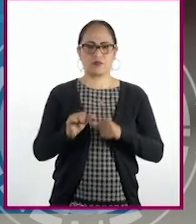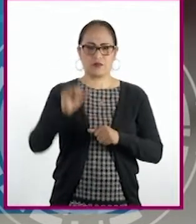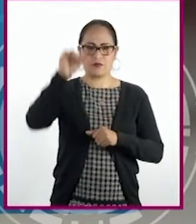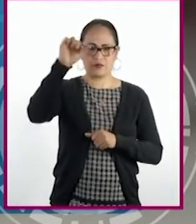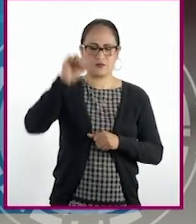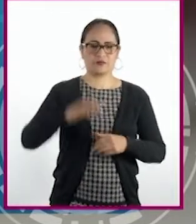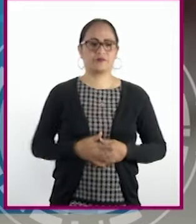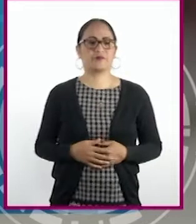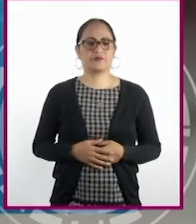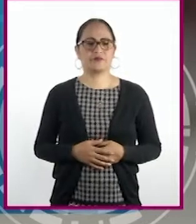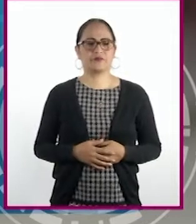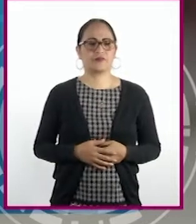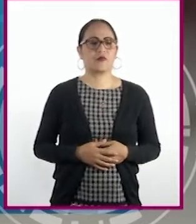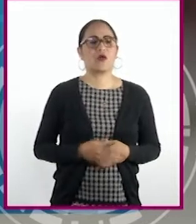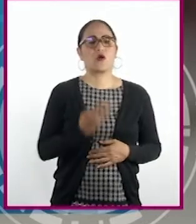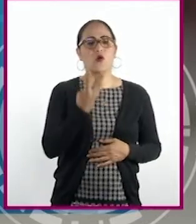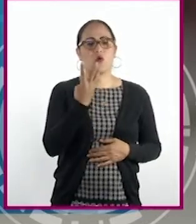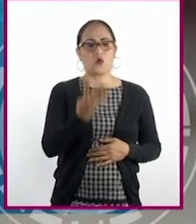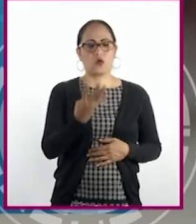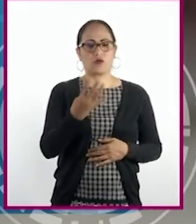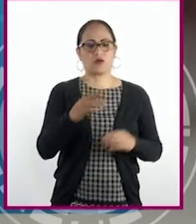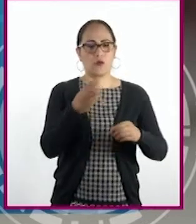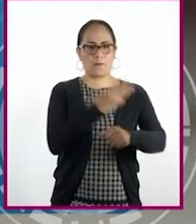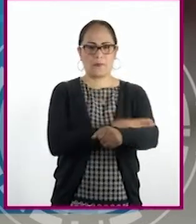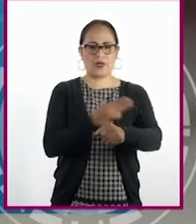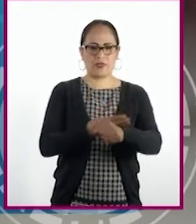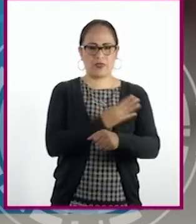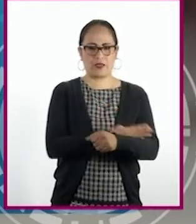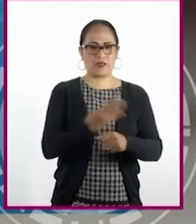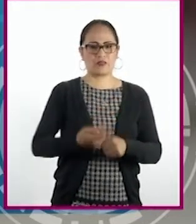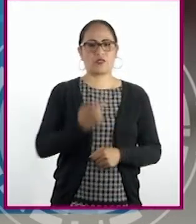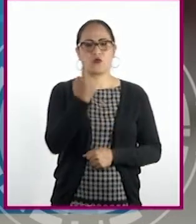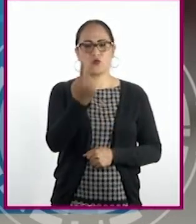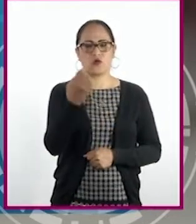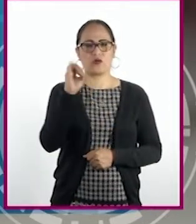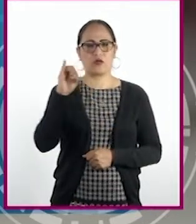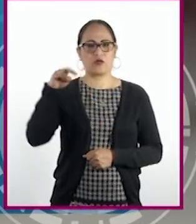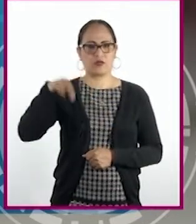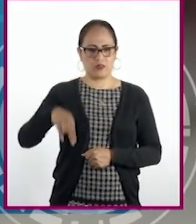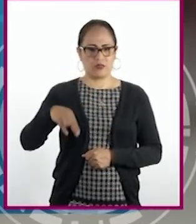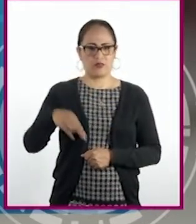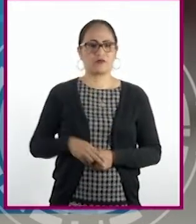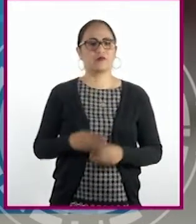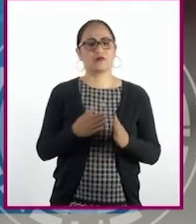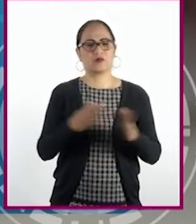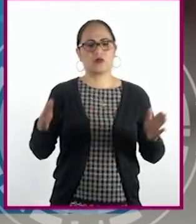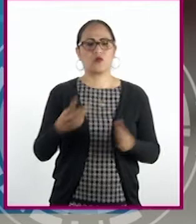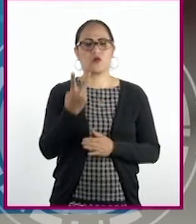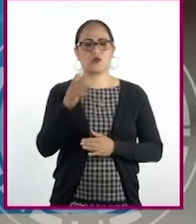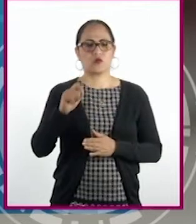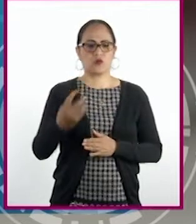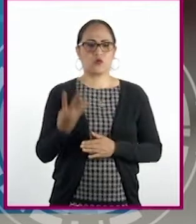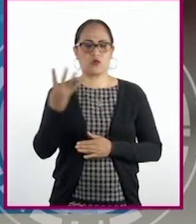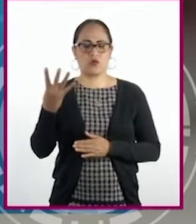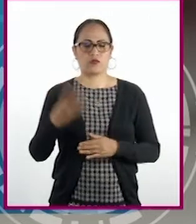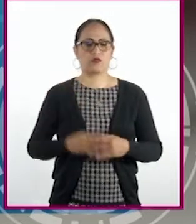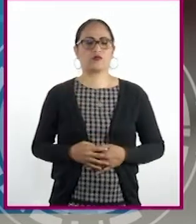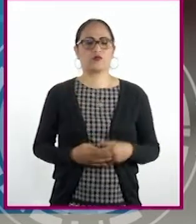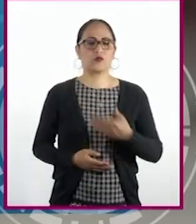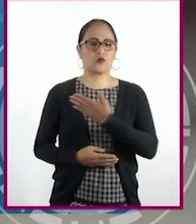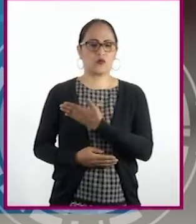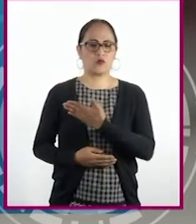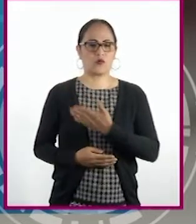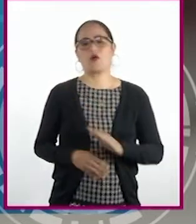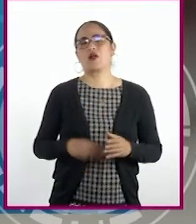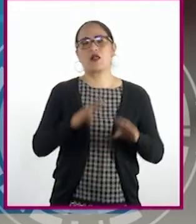madera de 1 pulgada de ancho y 2.40 metros de largo, un pedazo de lámina de arcilla de 0.49 de